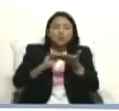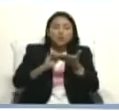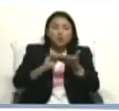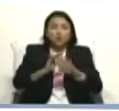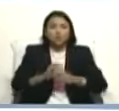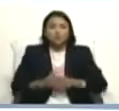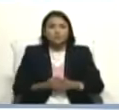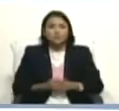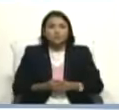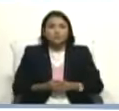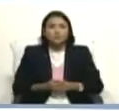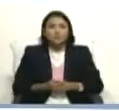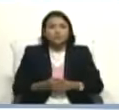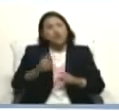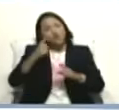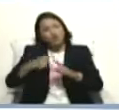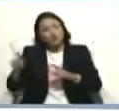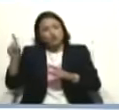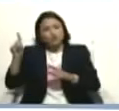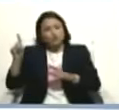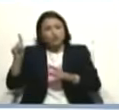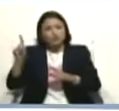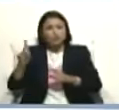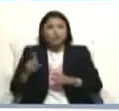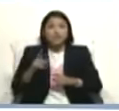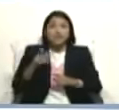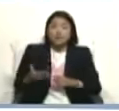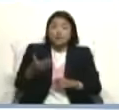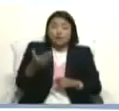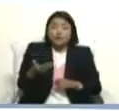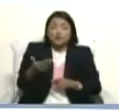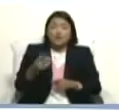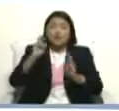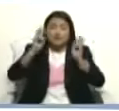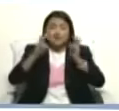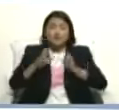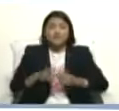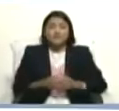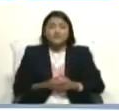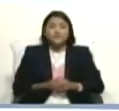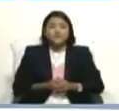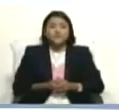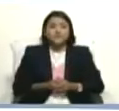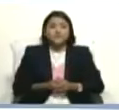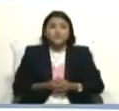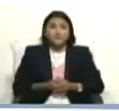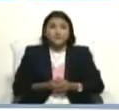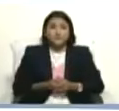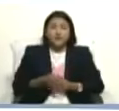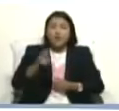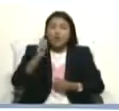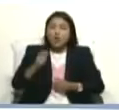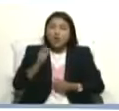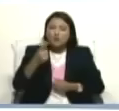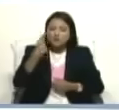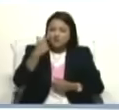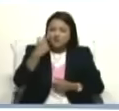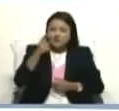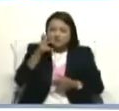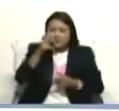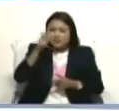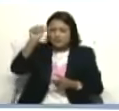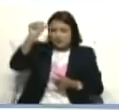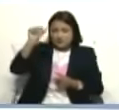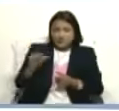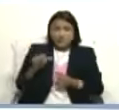controversia. Otro aspecto que es importante, la Corte observa, párrafo 41, que